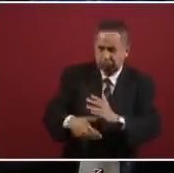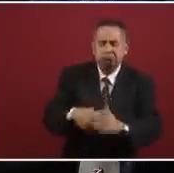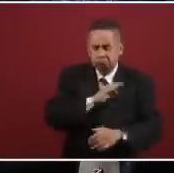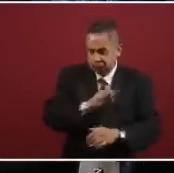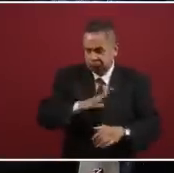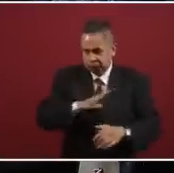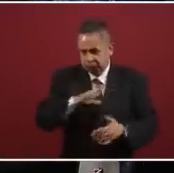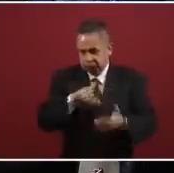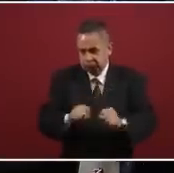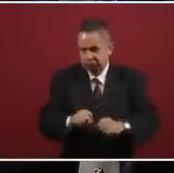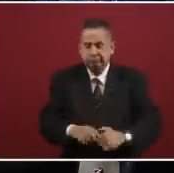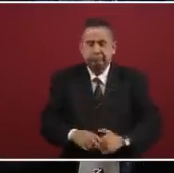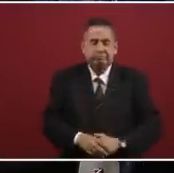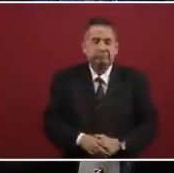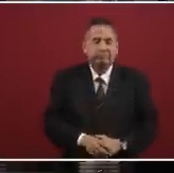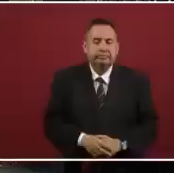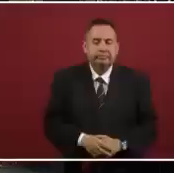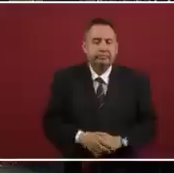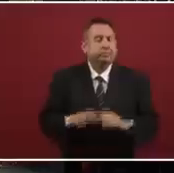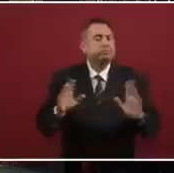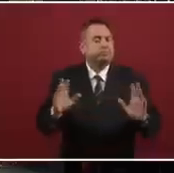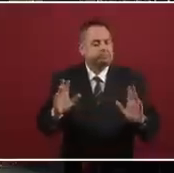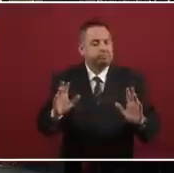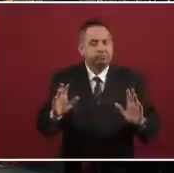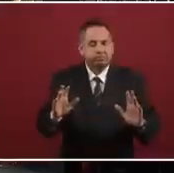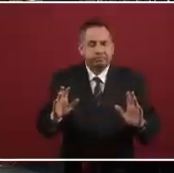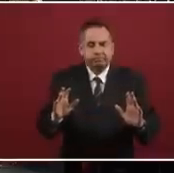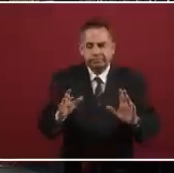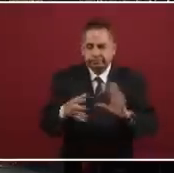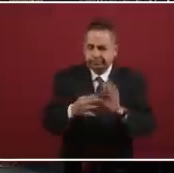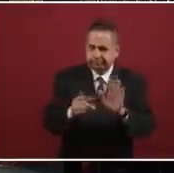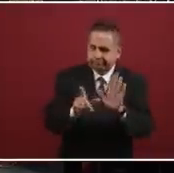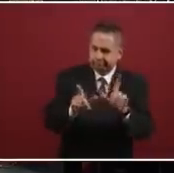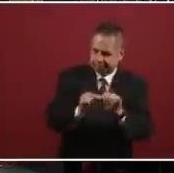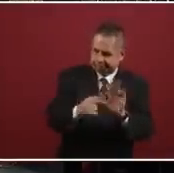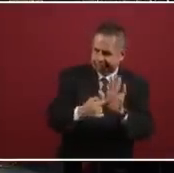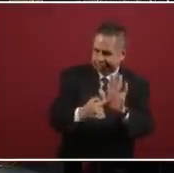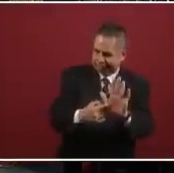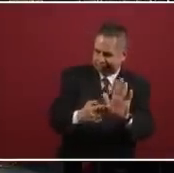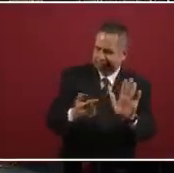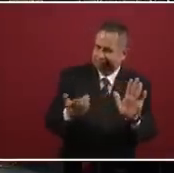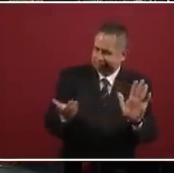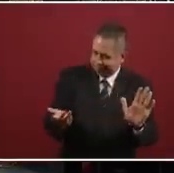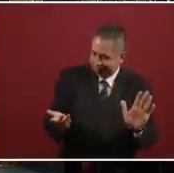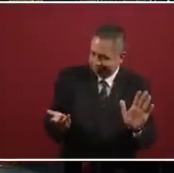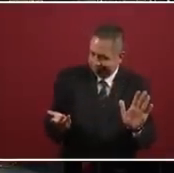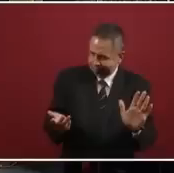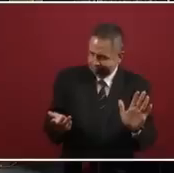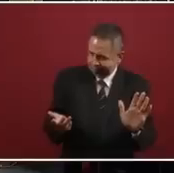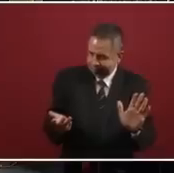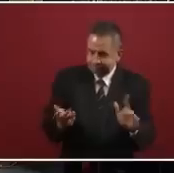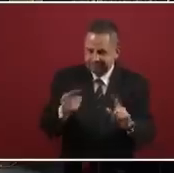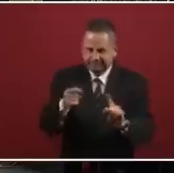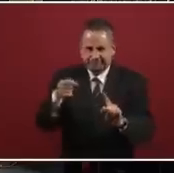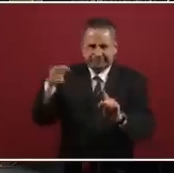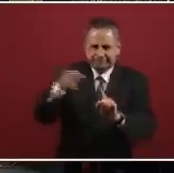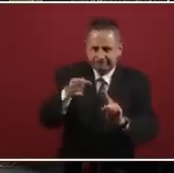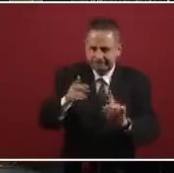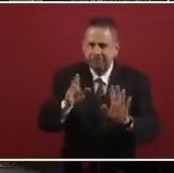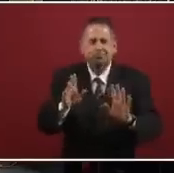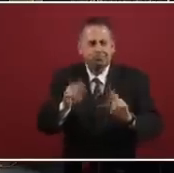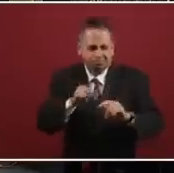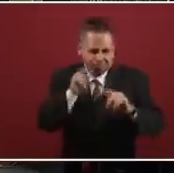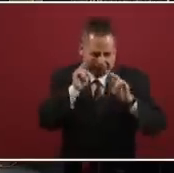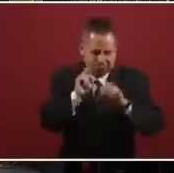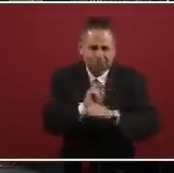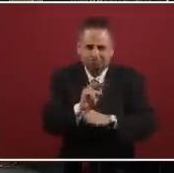productos. Miren, pues es nada más para que… No le atiné del todo, pero sí estoy pendiente.